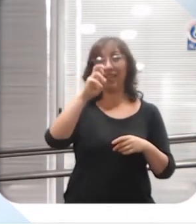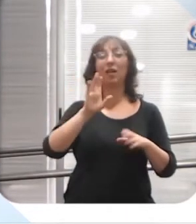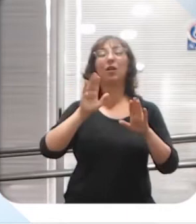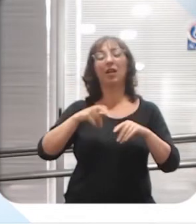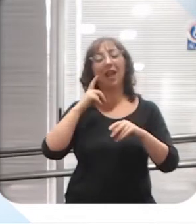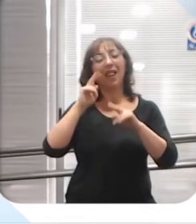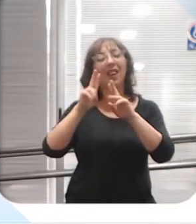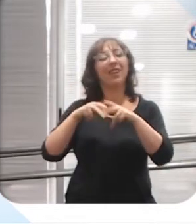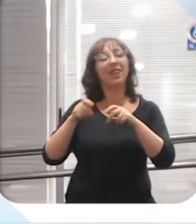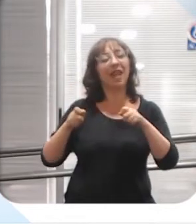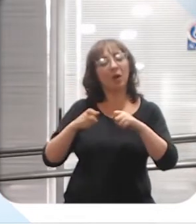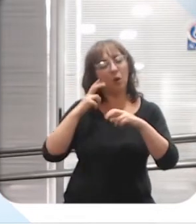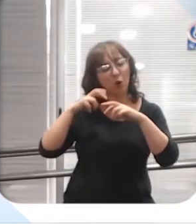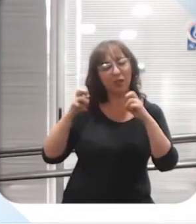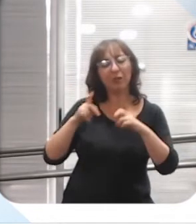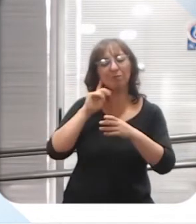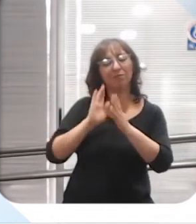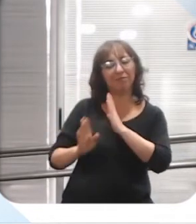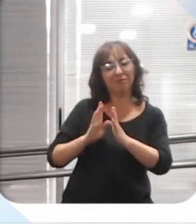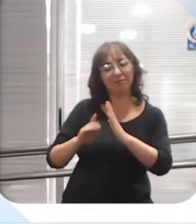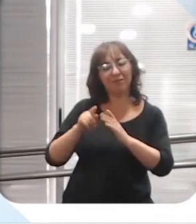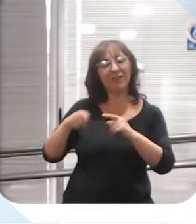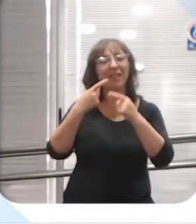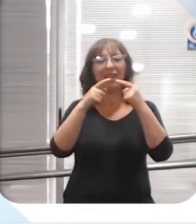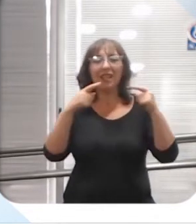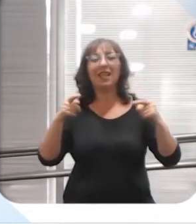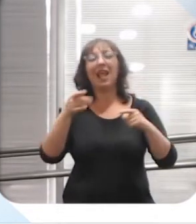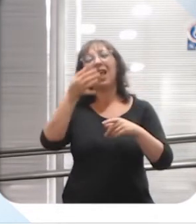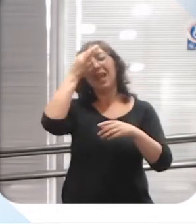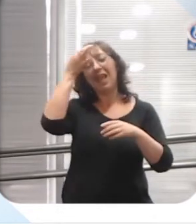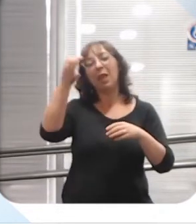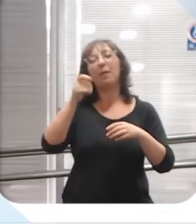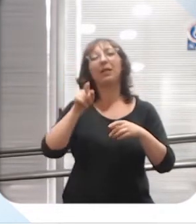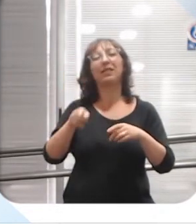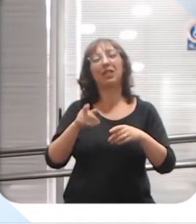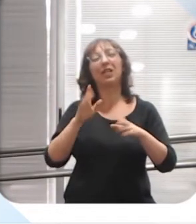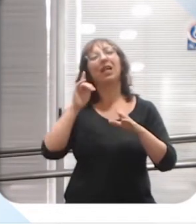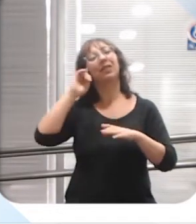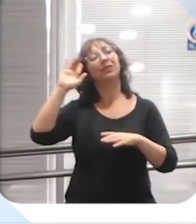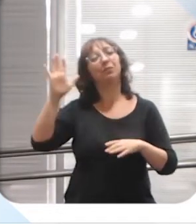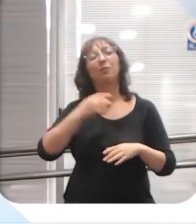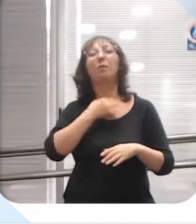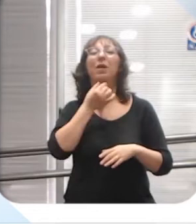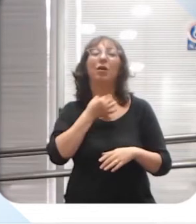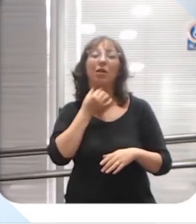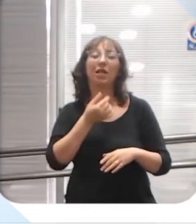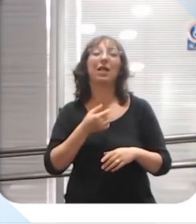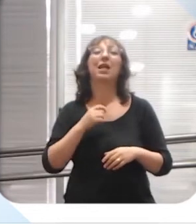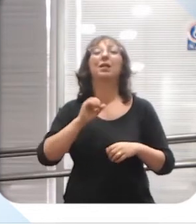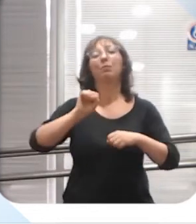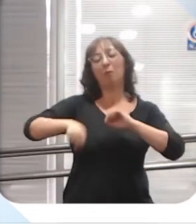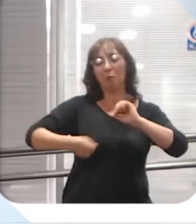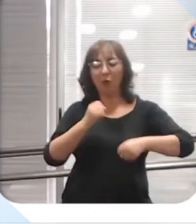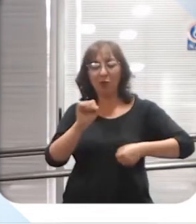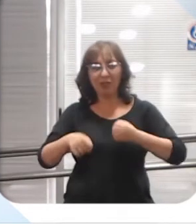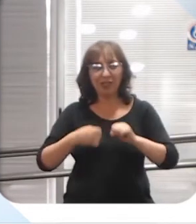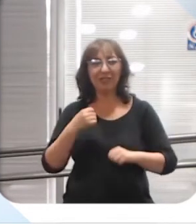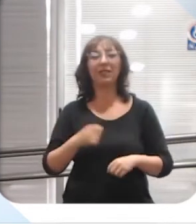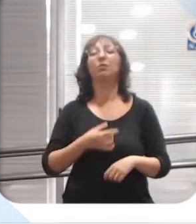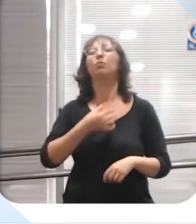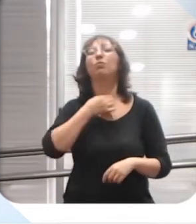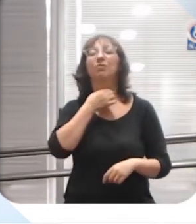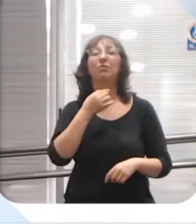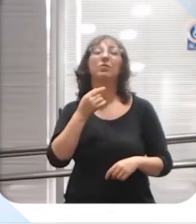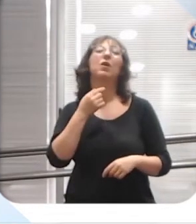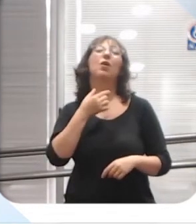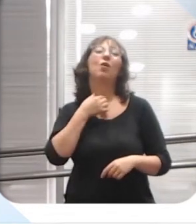hacemos diagnósticos y tratamientos en las distintas especialidades, psicología, psicopedagogía, psicomotricidad, fonoaudiología